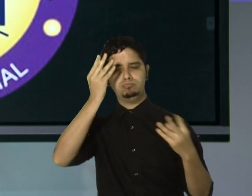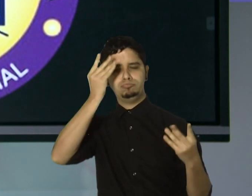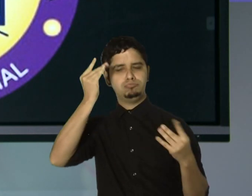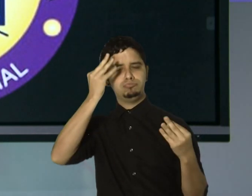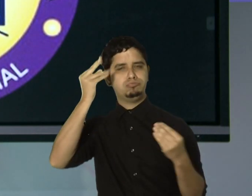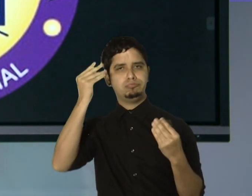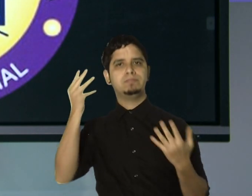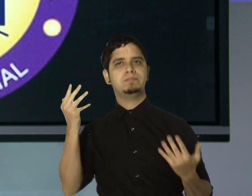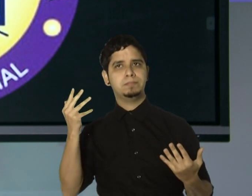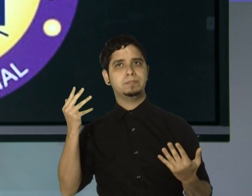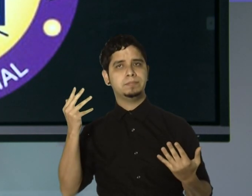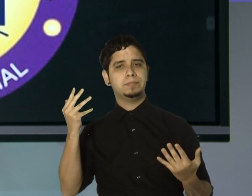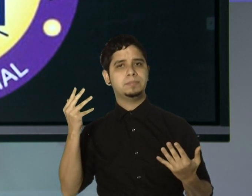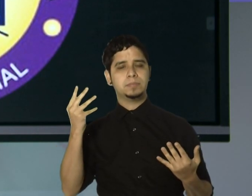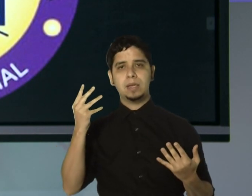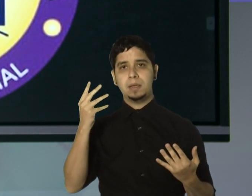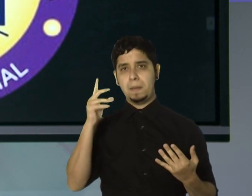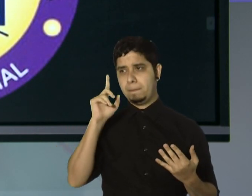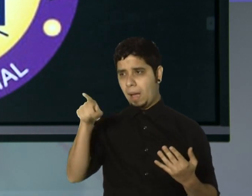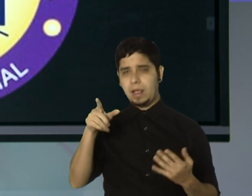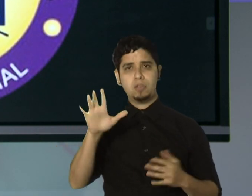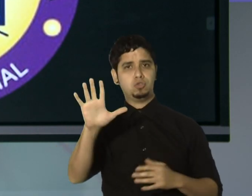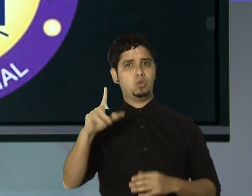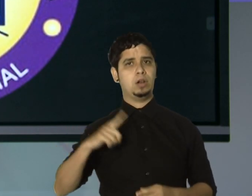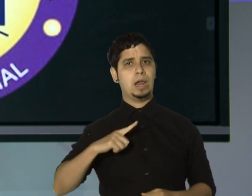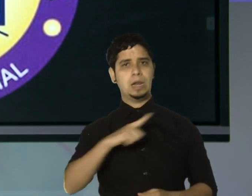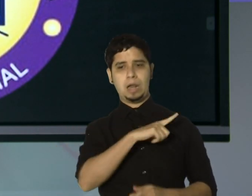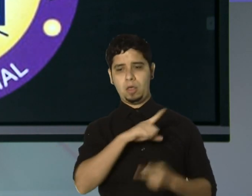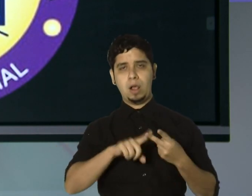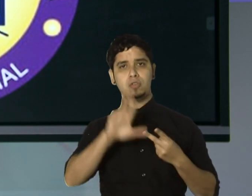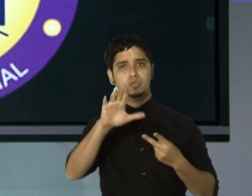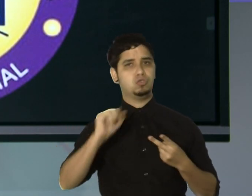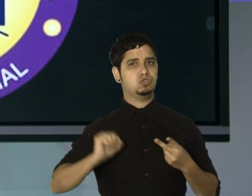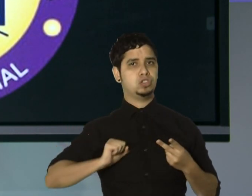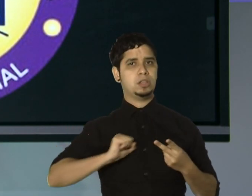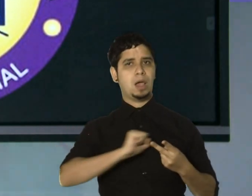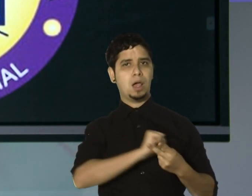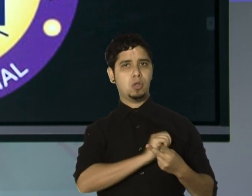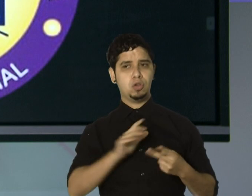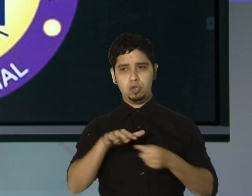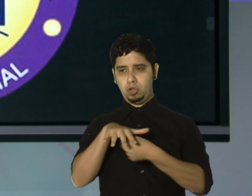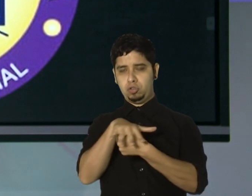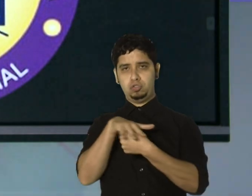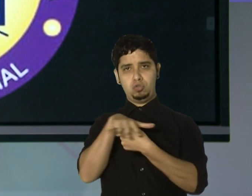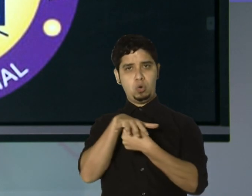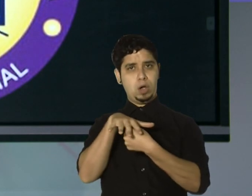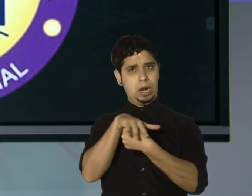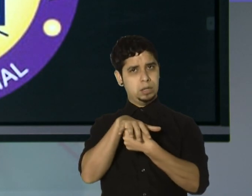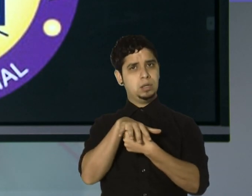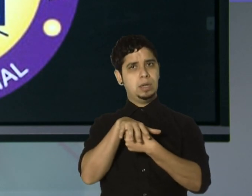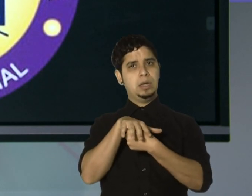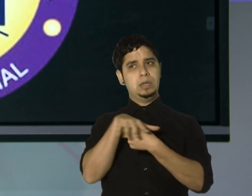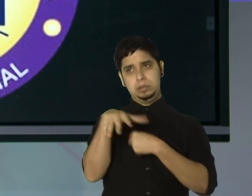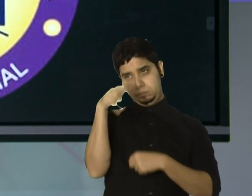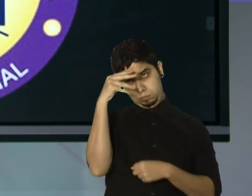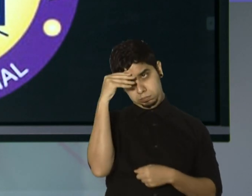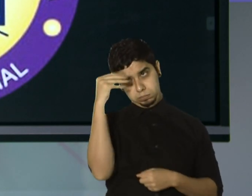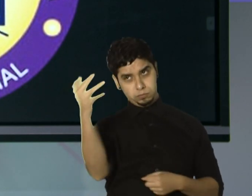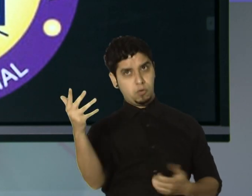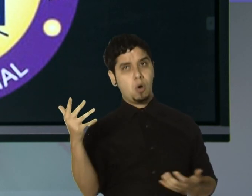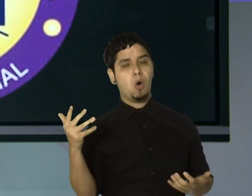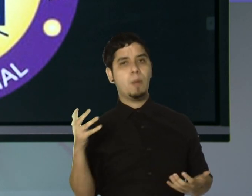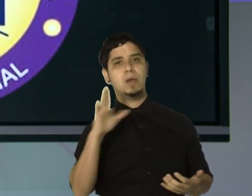Y pues vaya a donde su legislador, su senador, cerca de su residencia y déjele saber